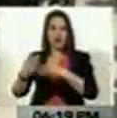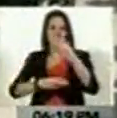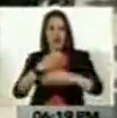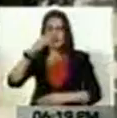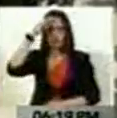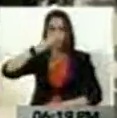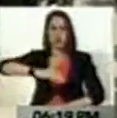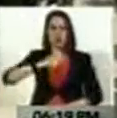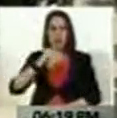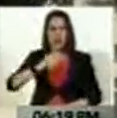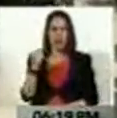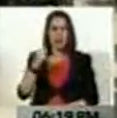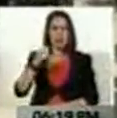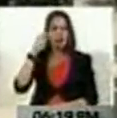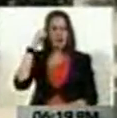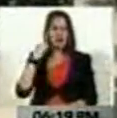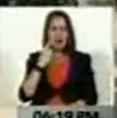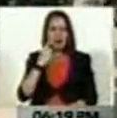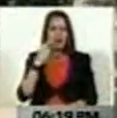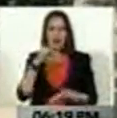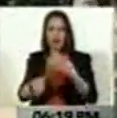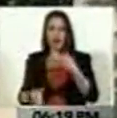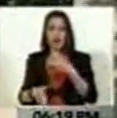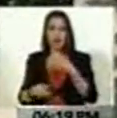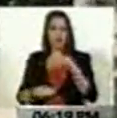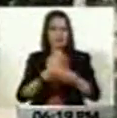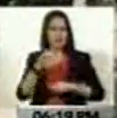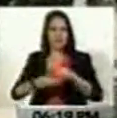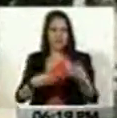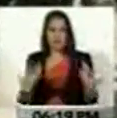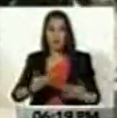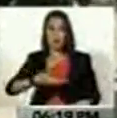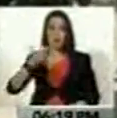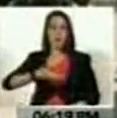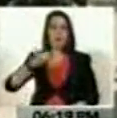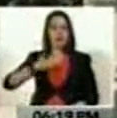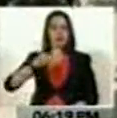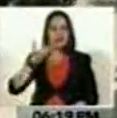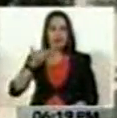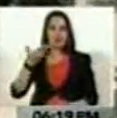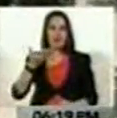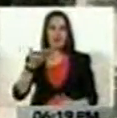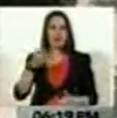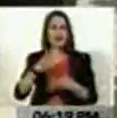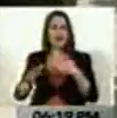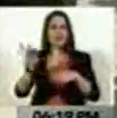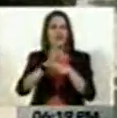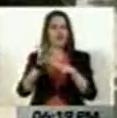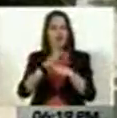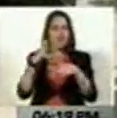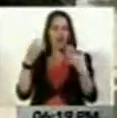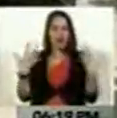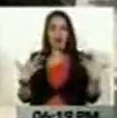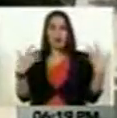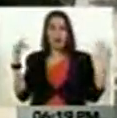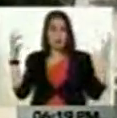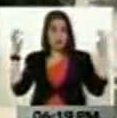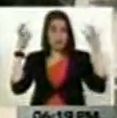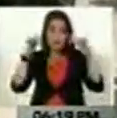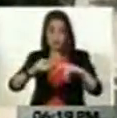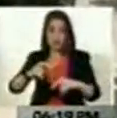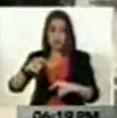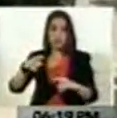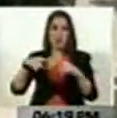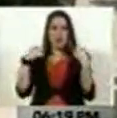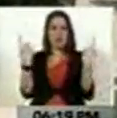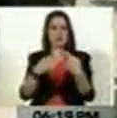Guardia Nacional Bolivariana. Cuéntenos, general, la importancia de manera general de los despliegues en el territorio nacional. Bueno,